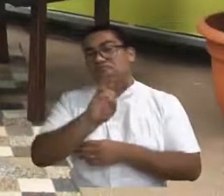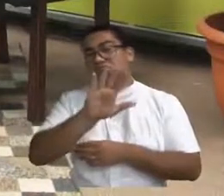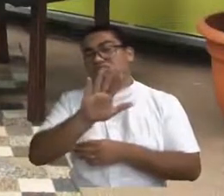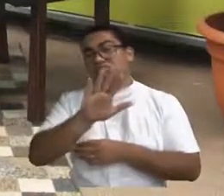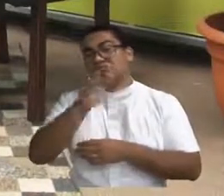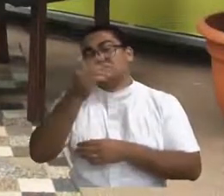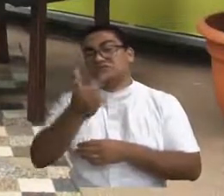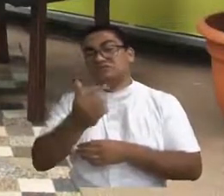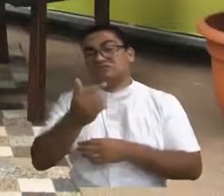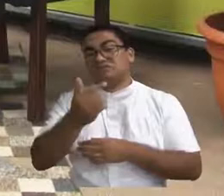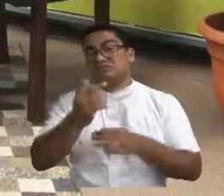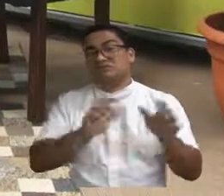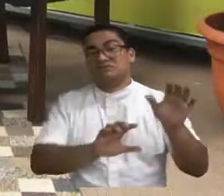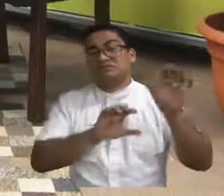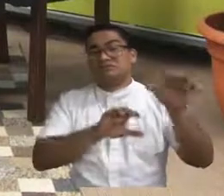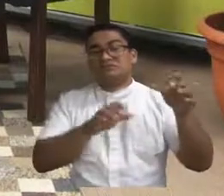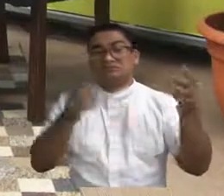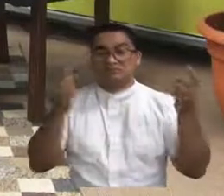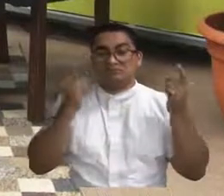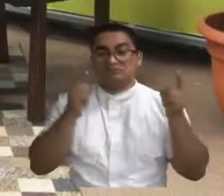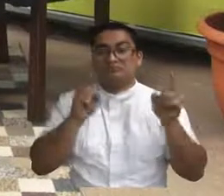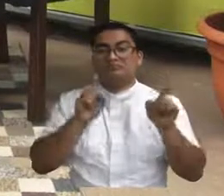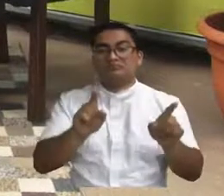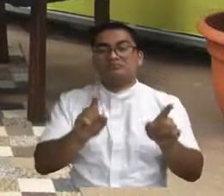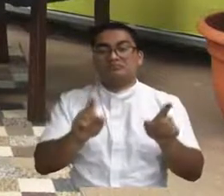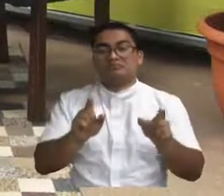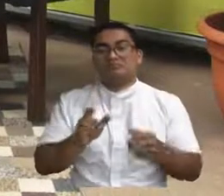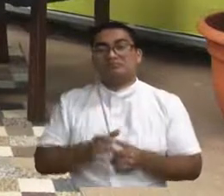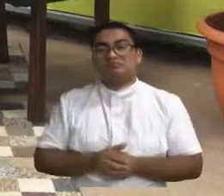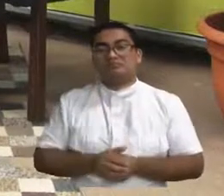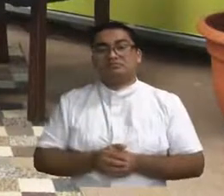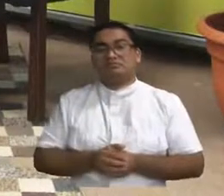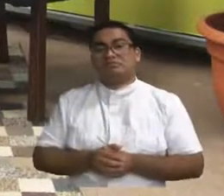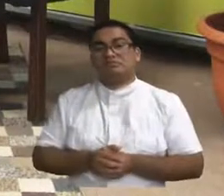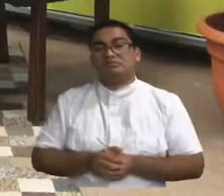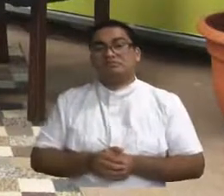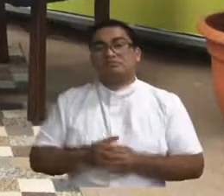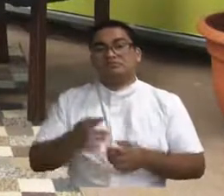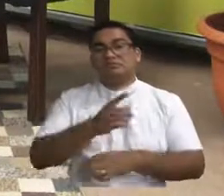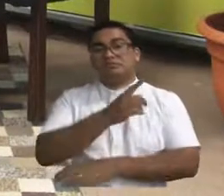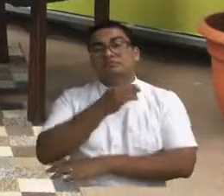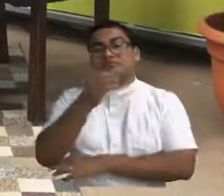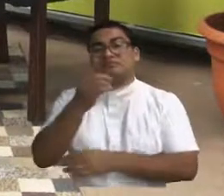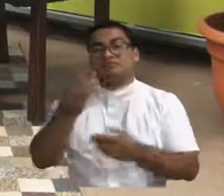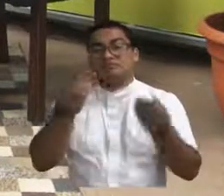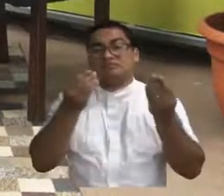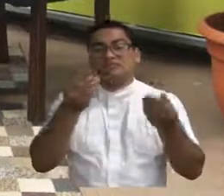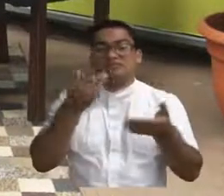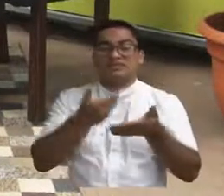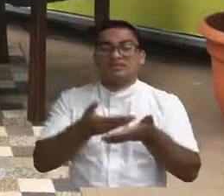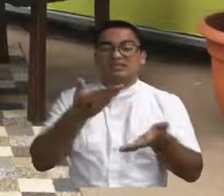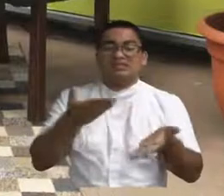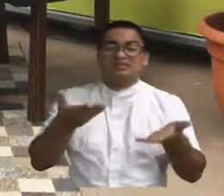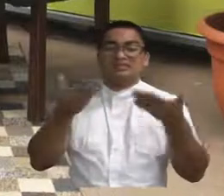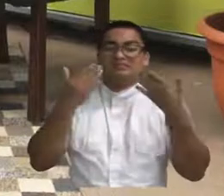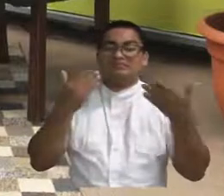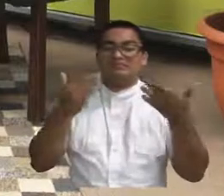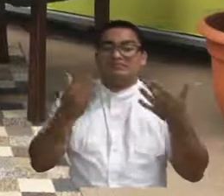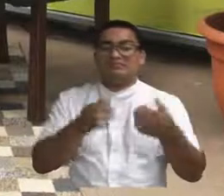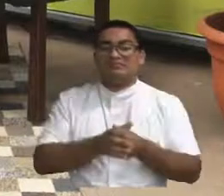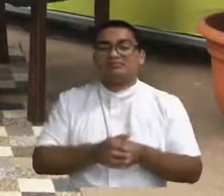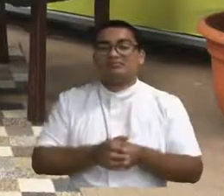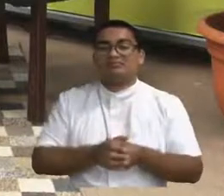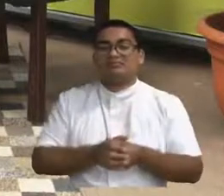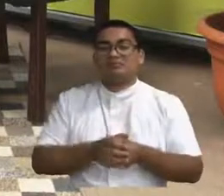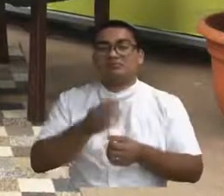como departamentos como Chinandega, León. Es decir, día muy caliente. Sí, vamos a estar expuestos, pues, a, como usted bien lo dijo,